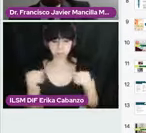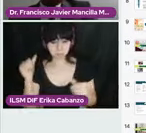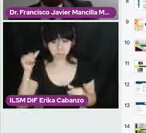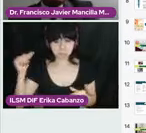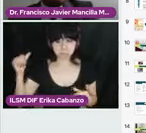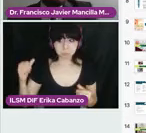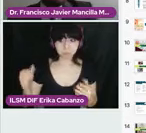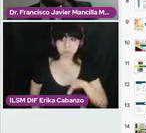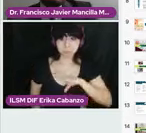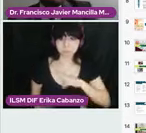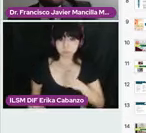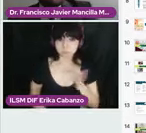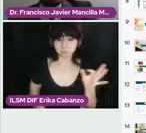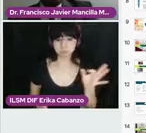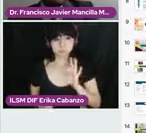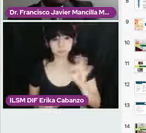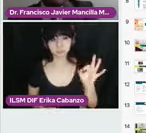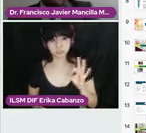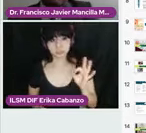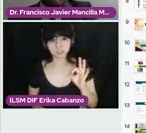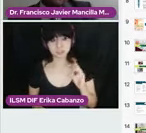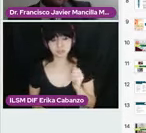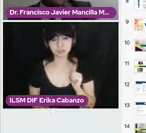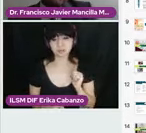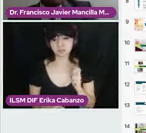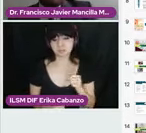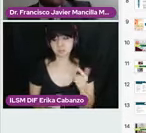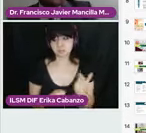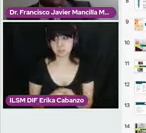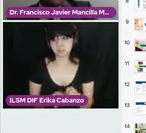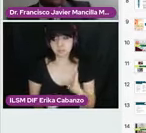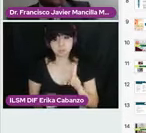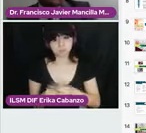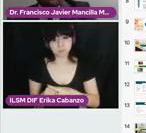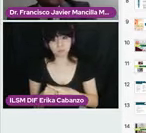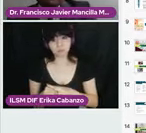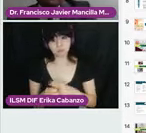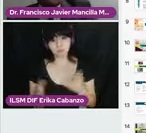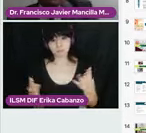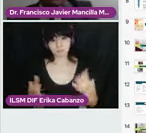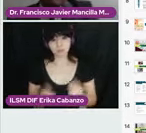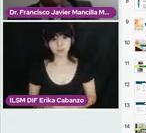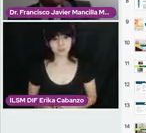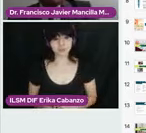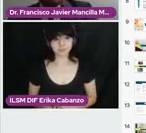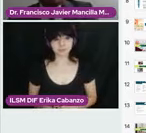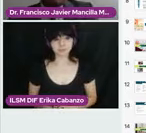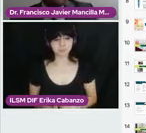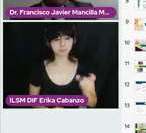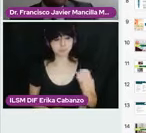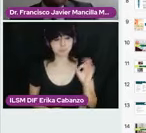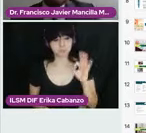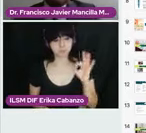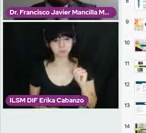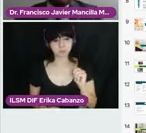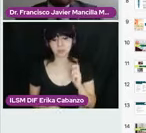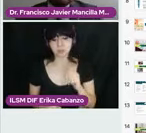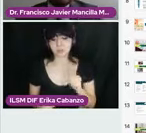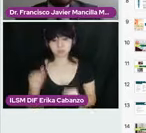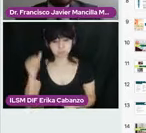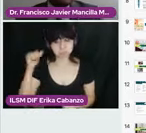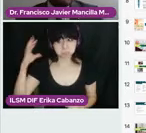se puede establecer una naturaleza de ese tipo de pérdida, que puede ser conductiva cuando hay una